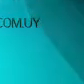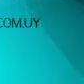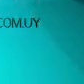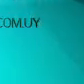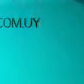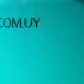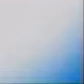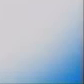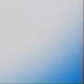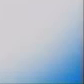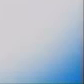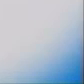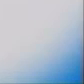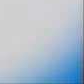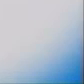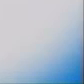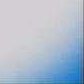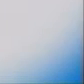Artigas